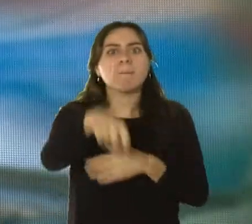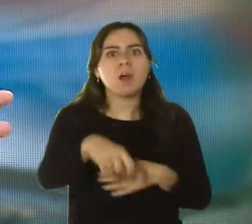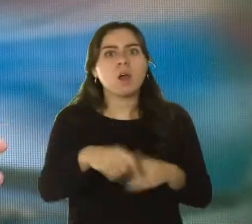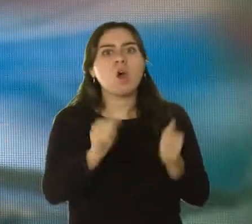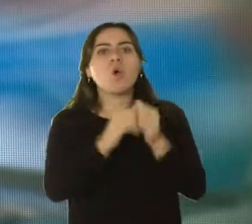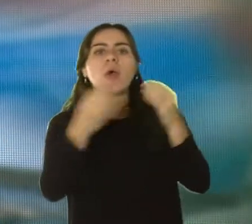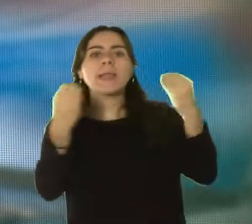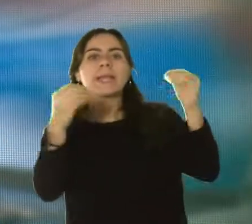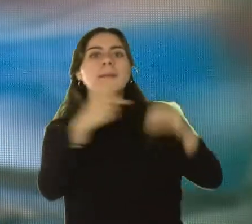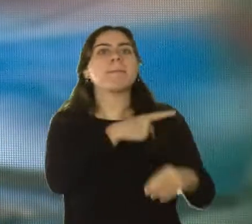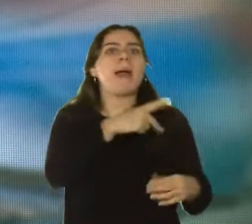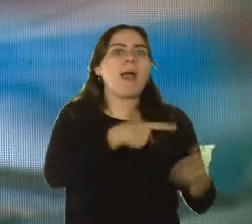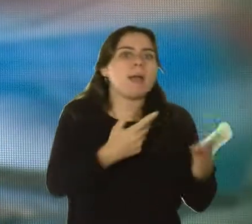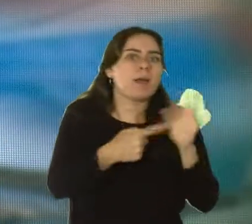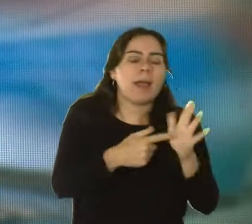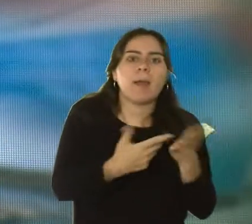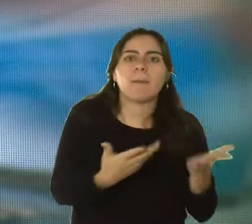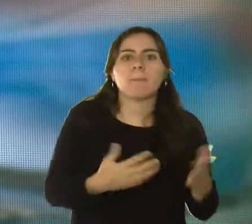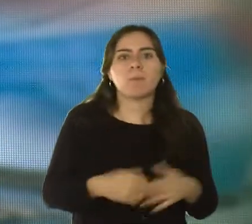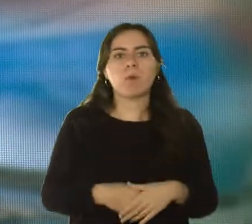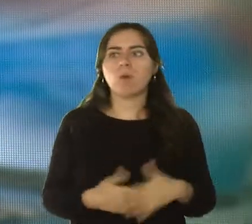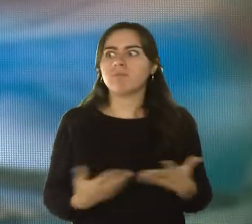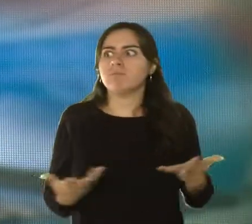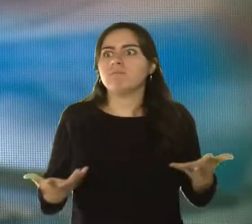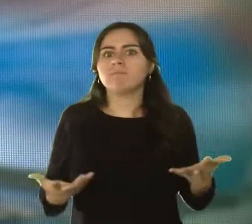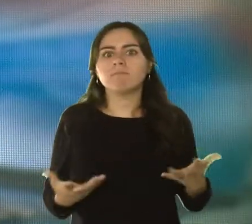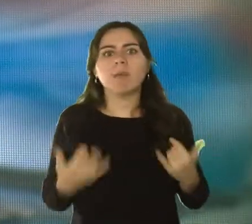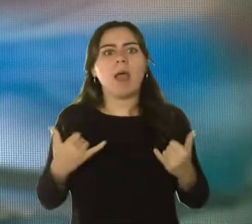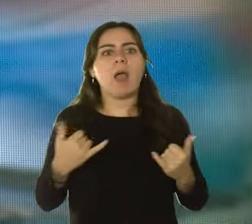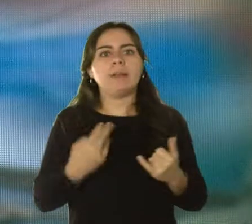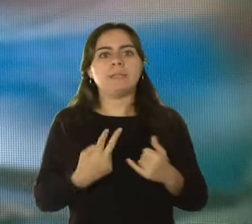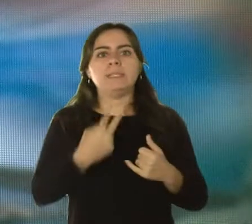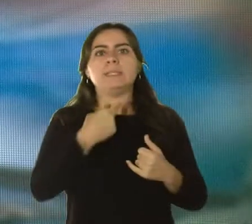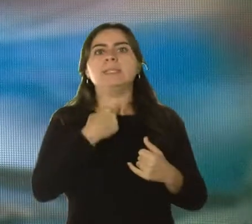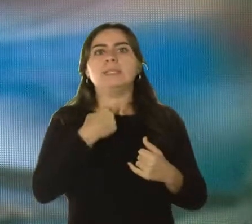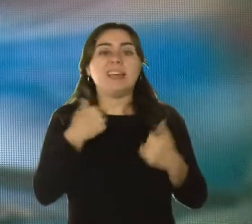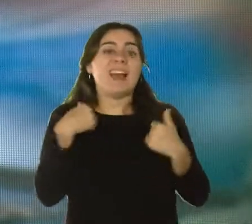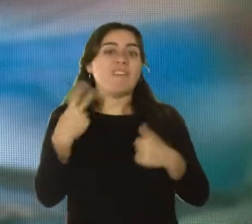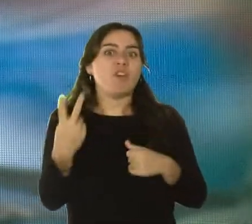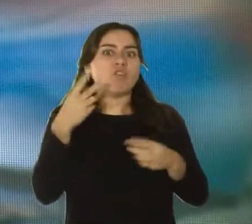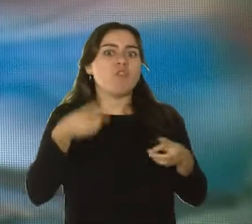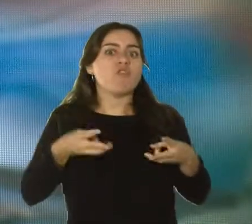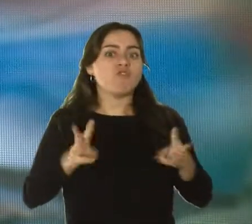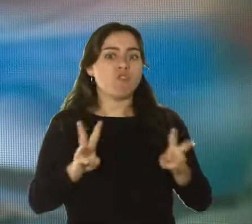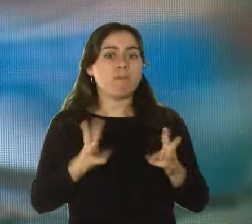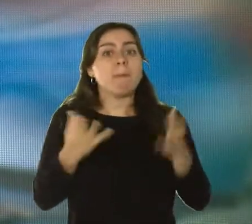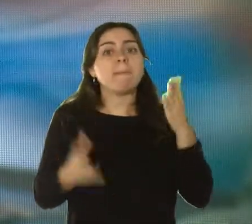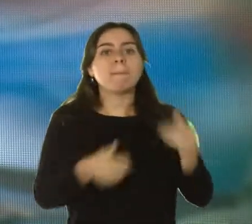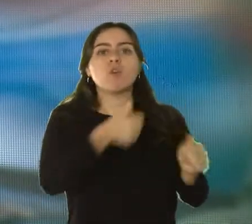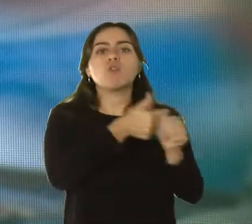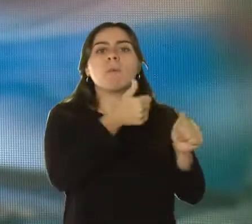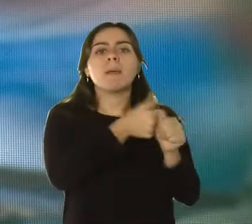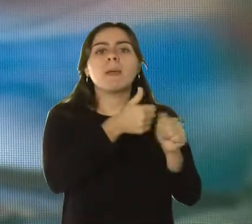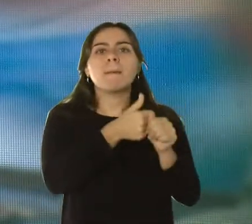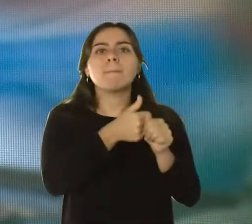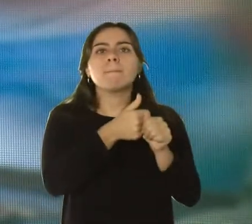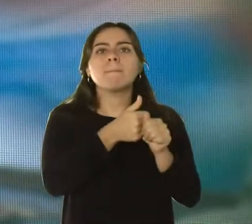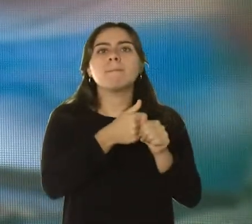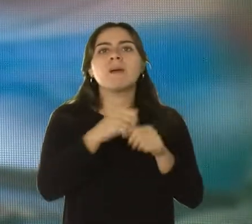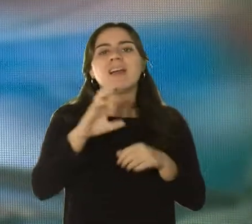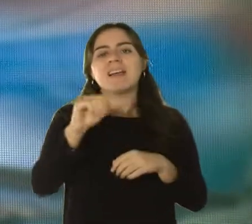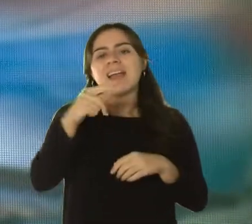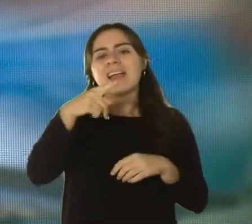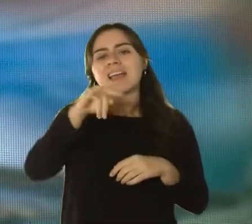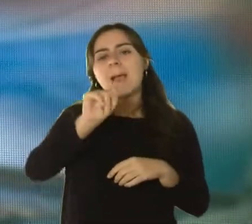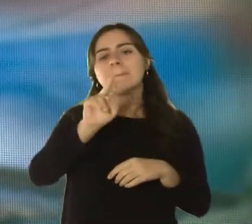tiendas en plaza, por ejemplo? Entonces, hay dos formas de hacerlo. O te reestructuras a través de un capítulo 13